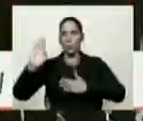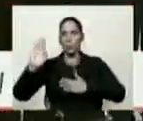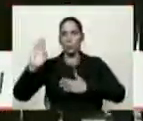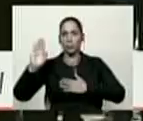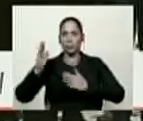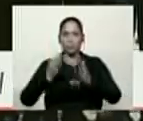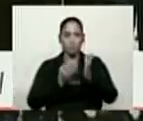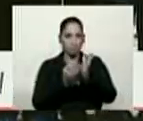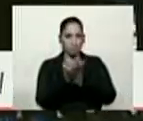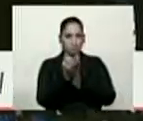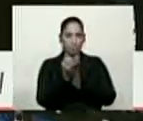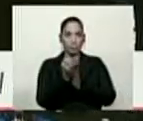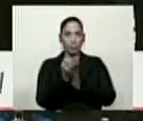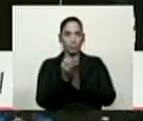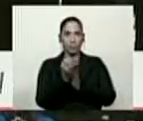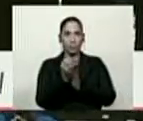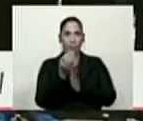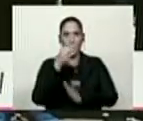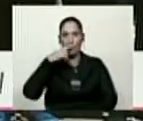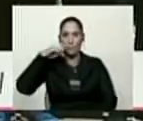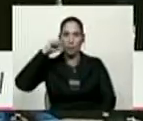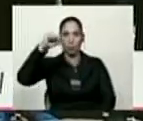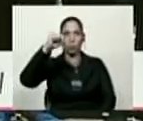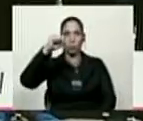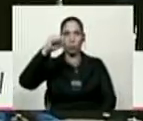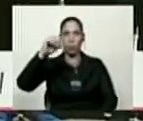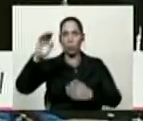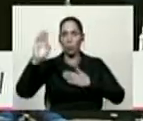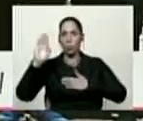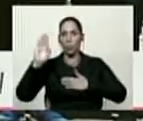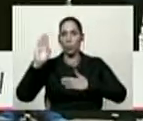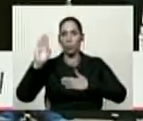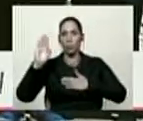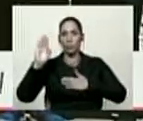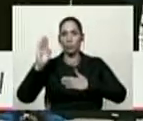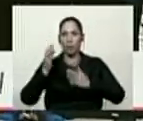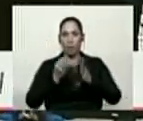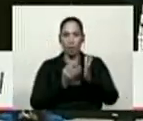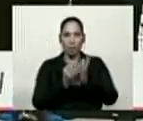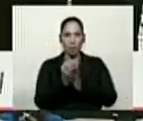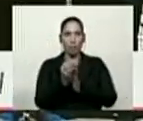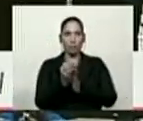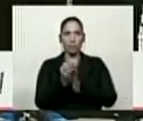ser leal a Maduro. ¡Ser real!